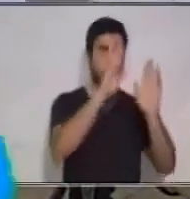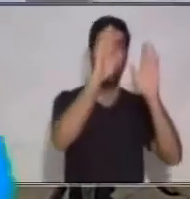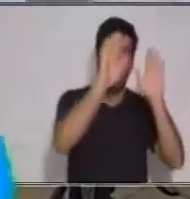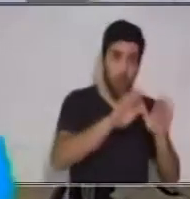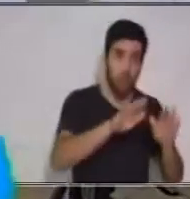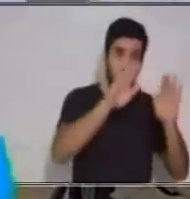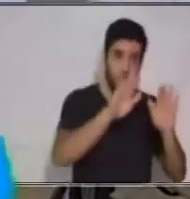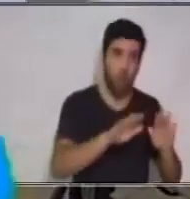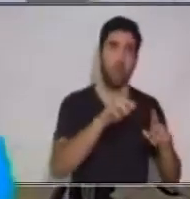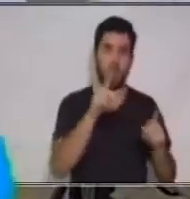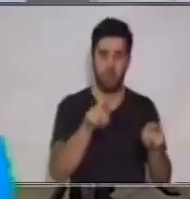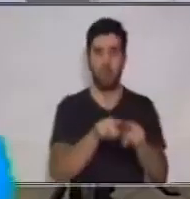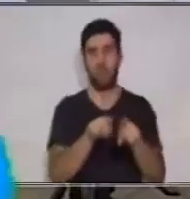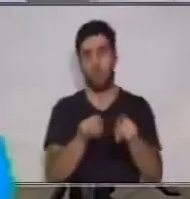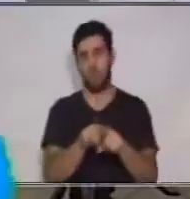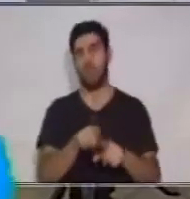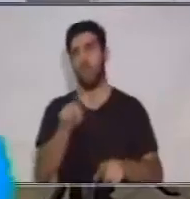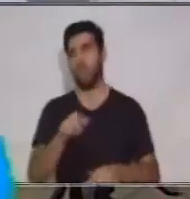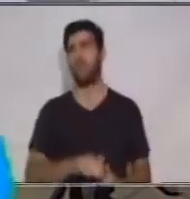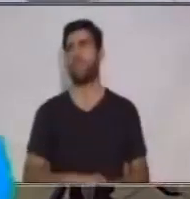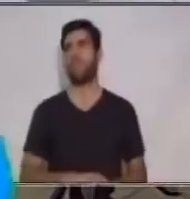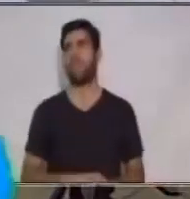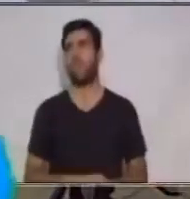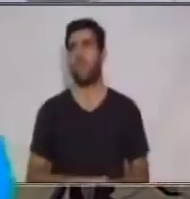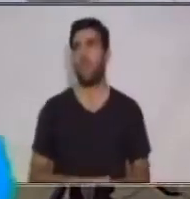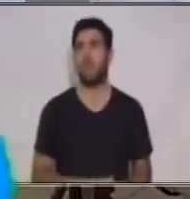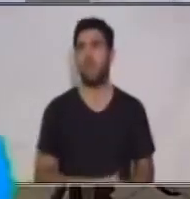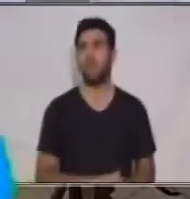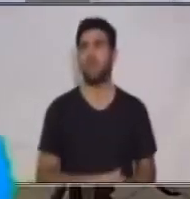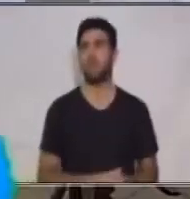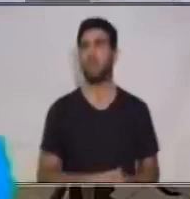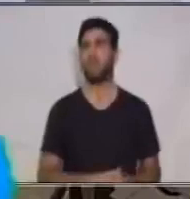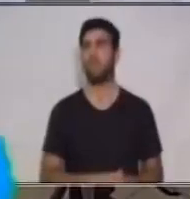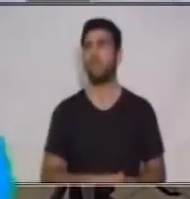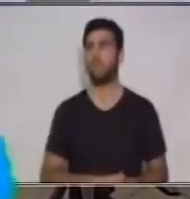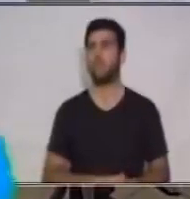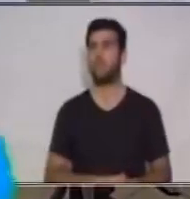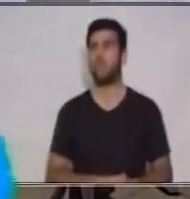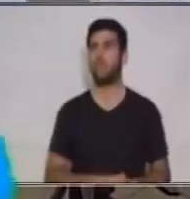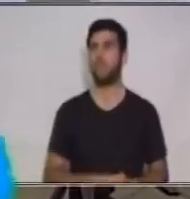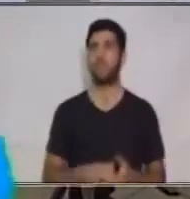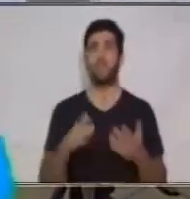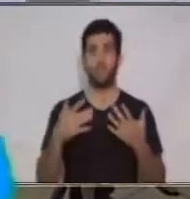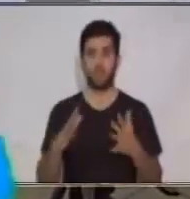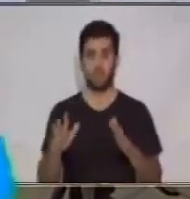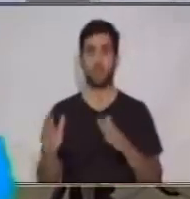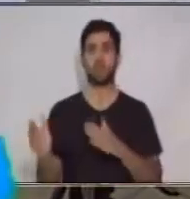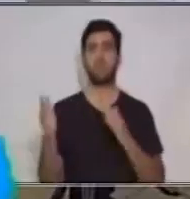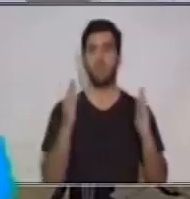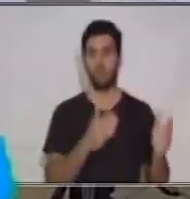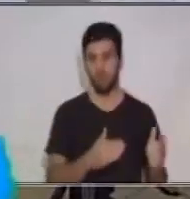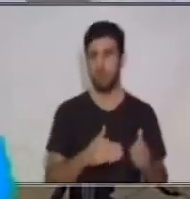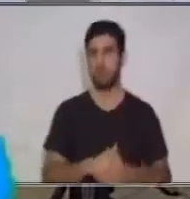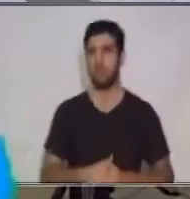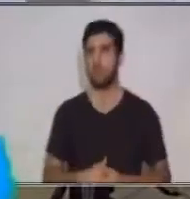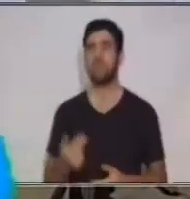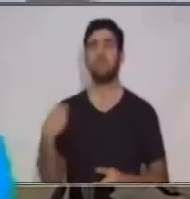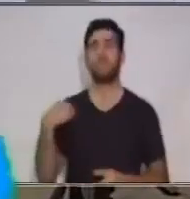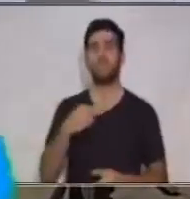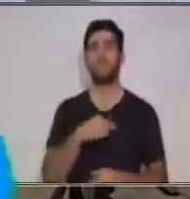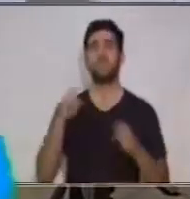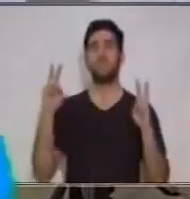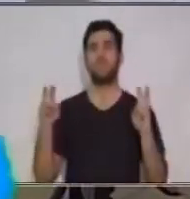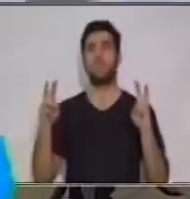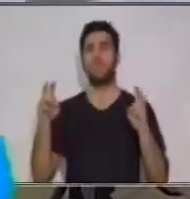o devociones que se hacen con los dioses correspondientes a cada cultura. Si hablamos de los